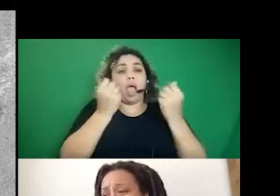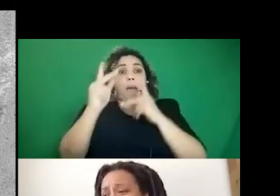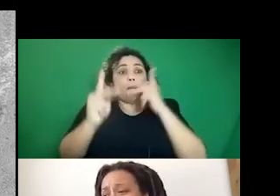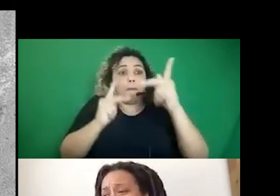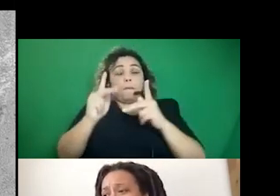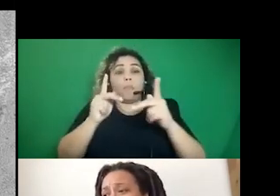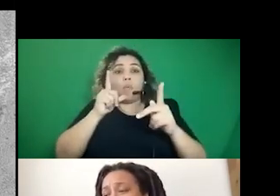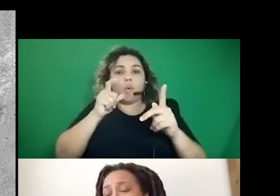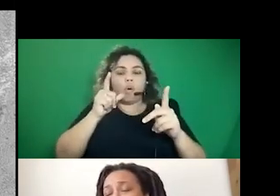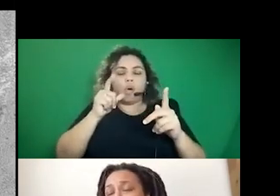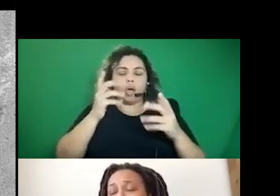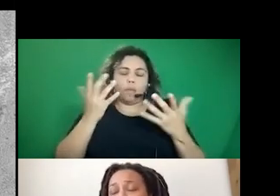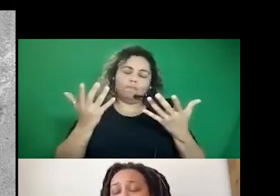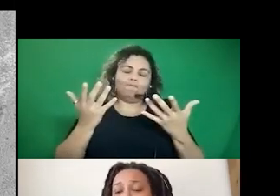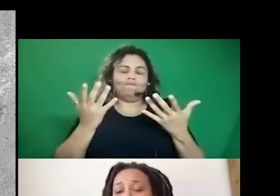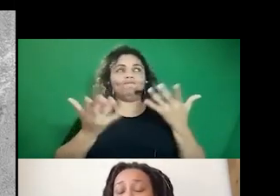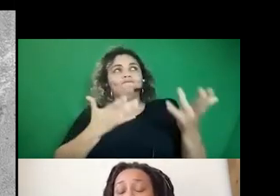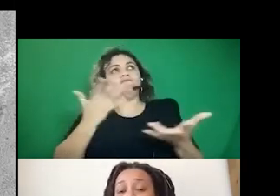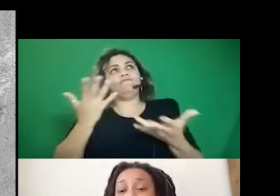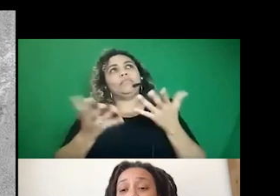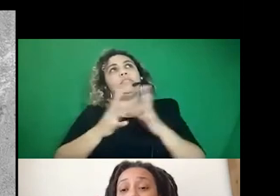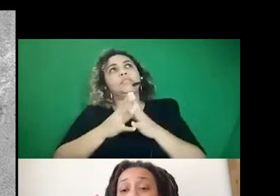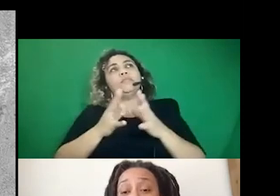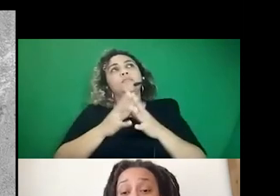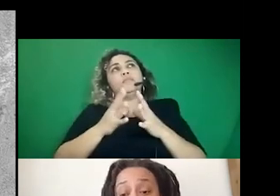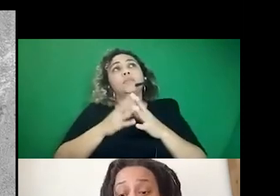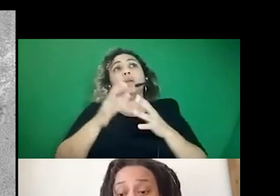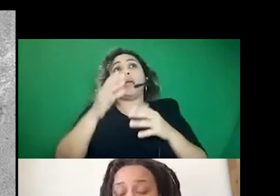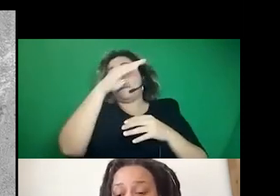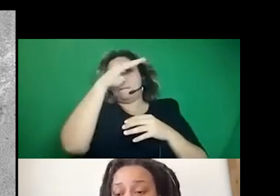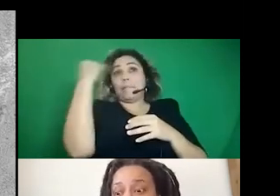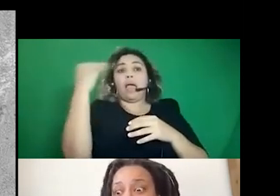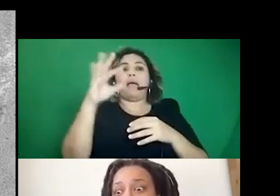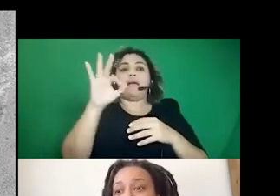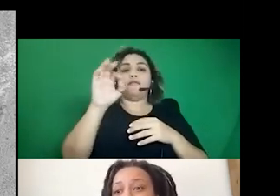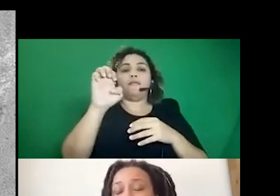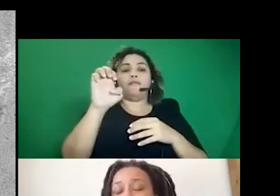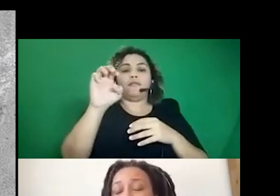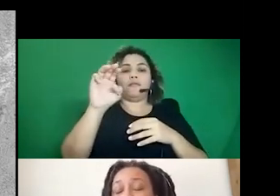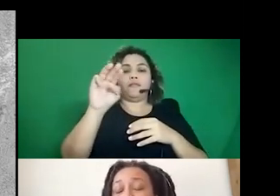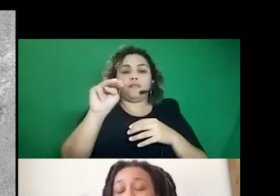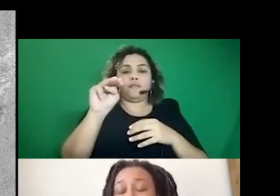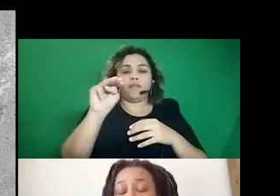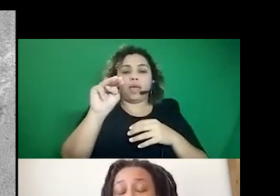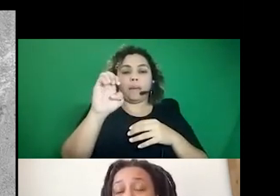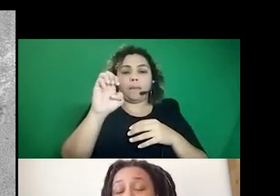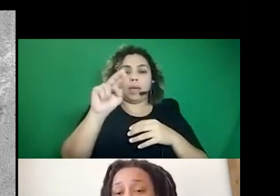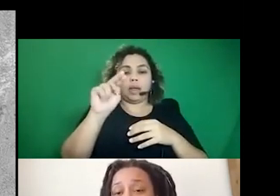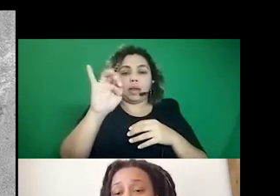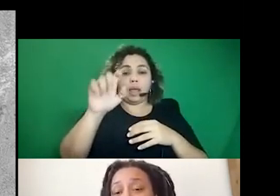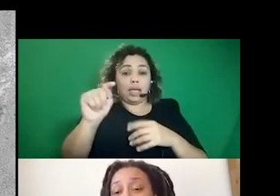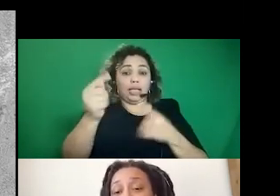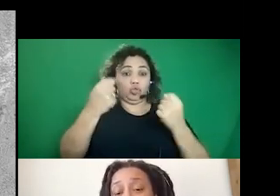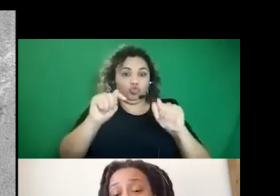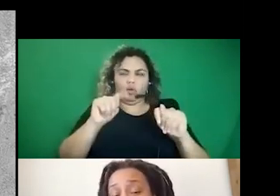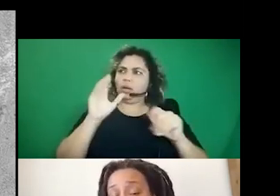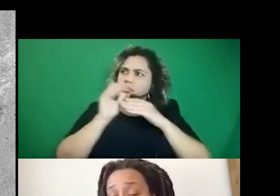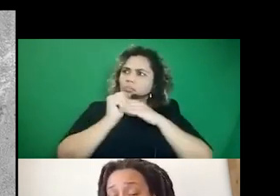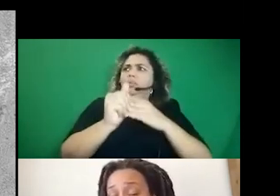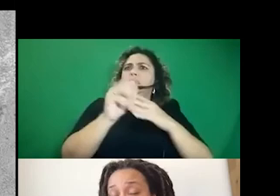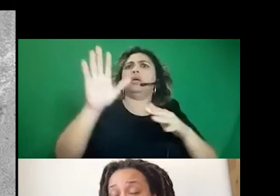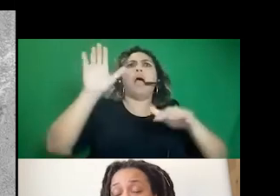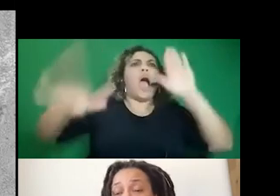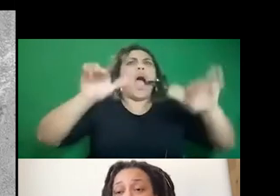pero me hace muy orgullosa porque un número de personas de feministas negras se estaban